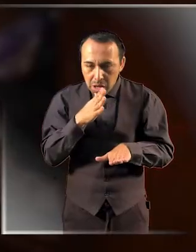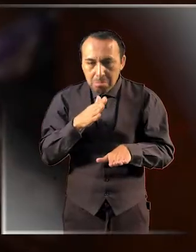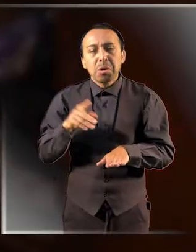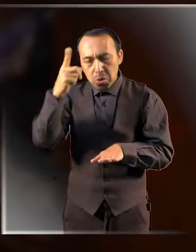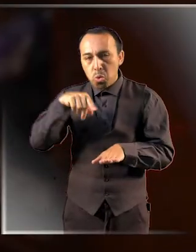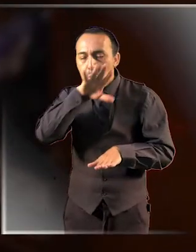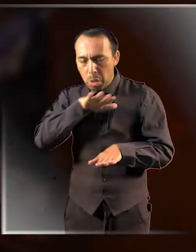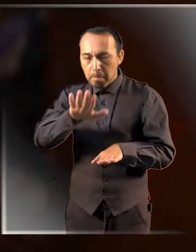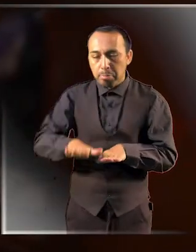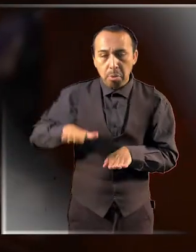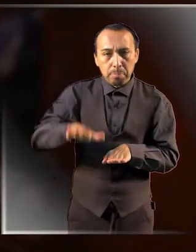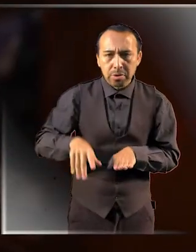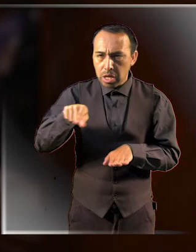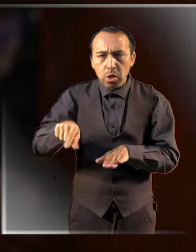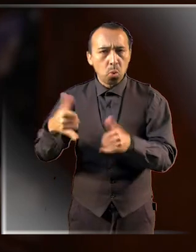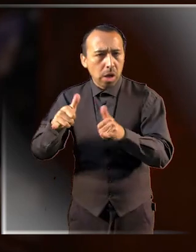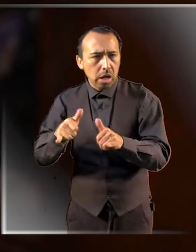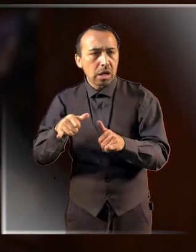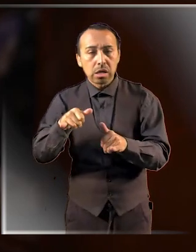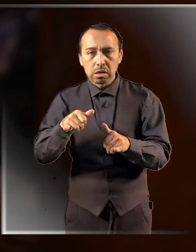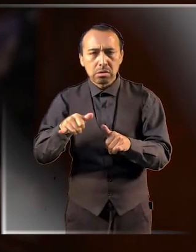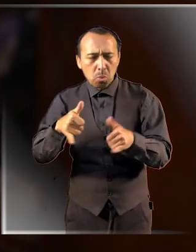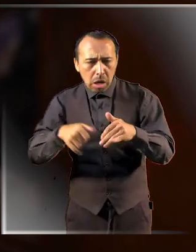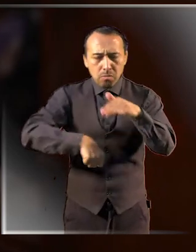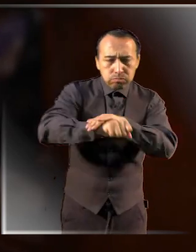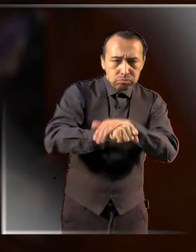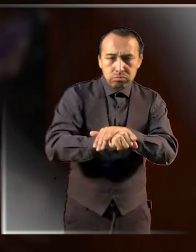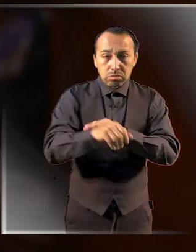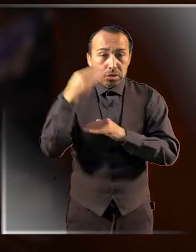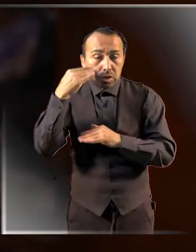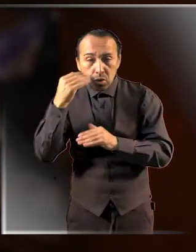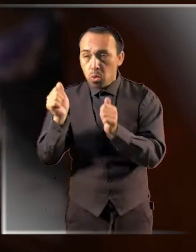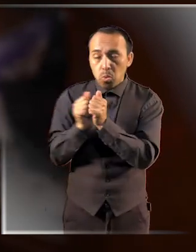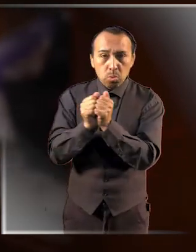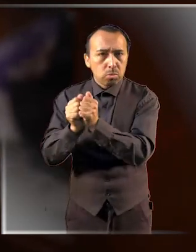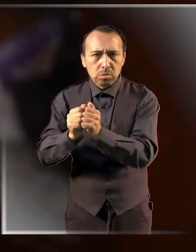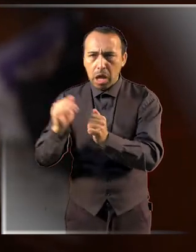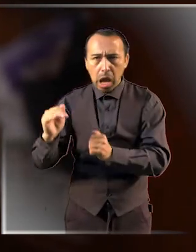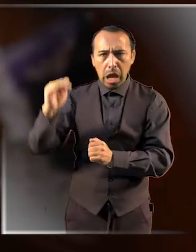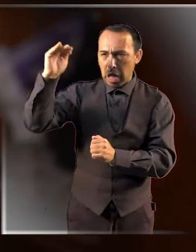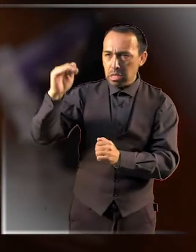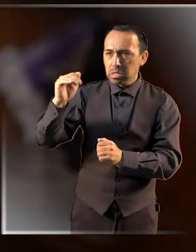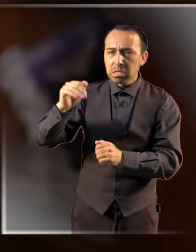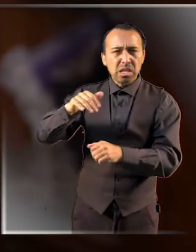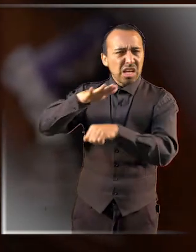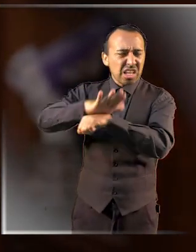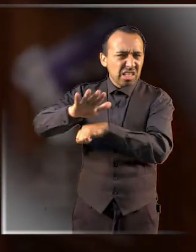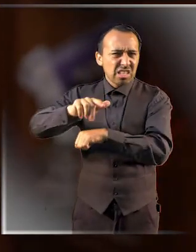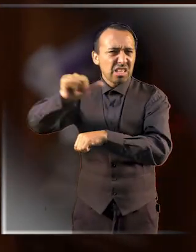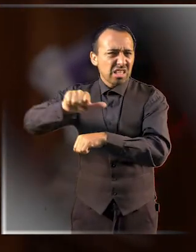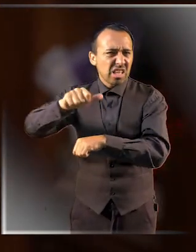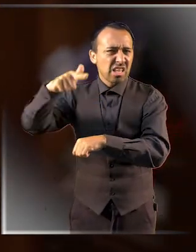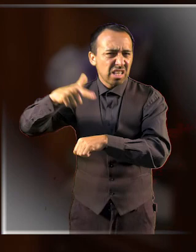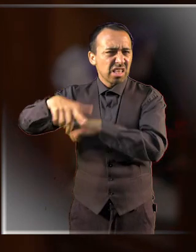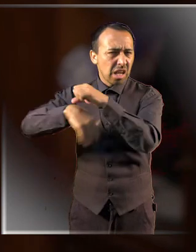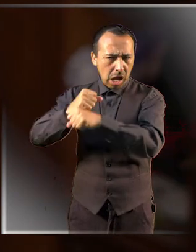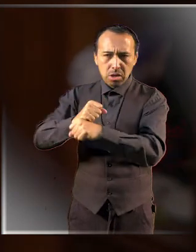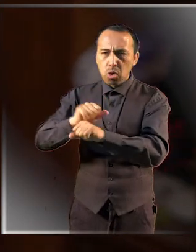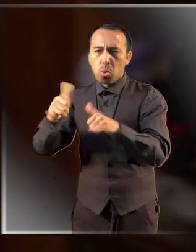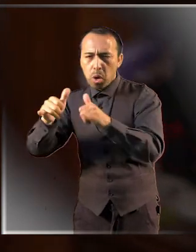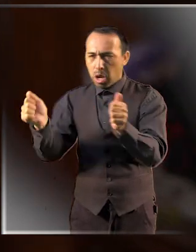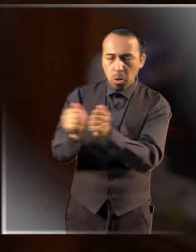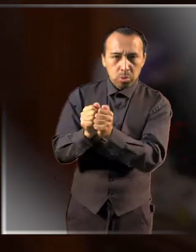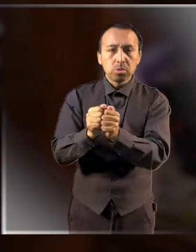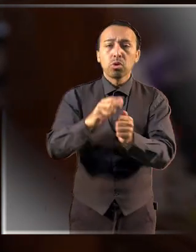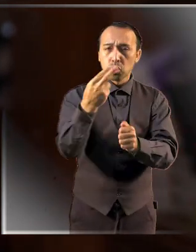patineta. Y él juega la pelota con niños grandes. Él con niños 15, 16, 17 años se pone a jugar de 12 años.